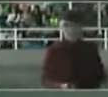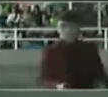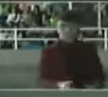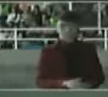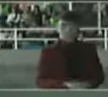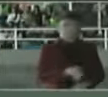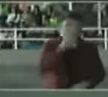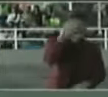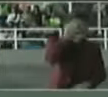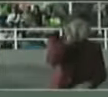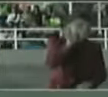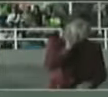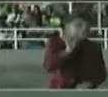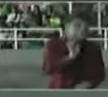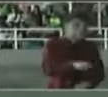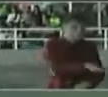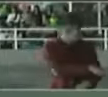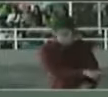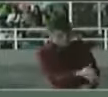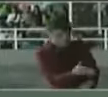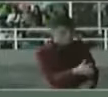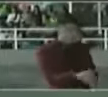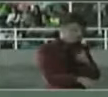Tal vez escogió los más regulares.